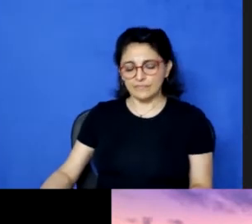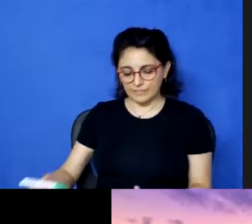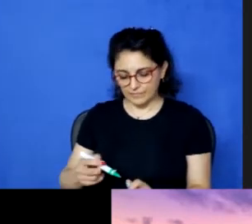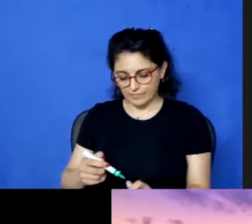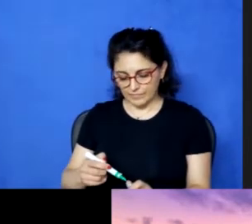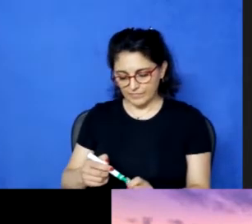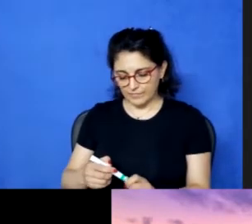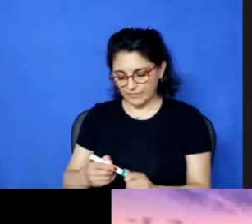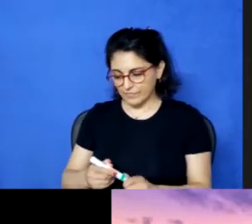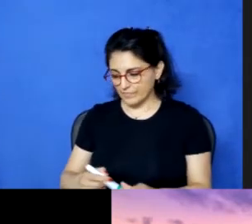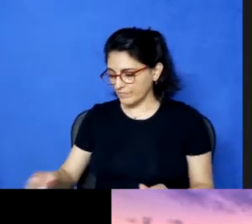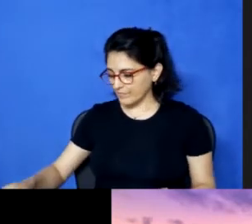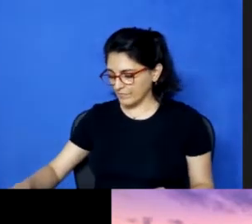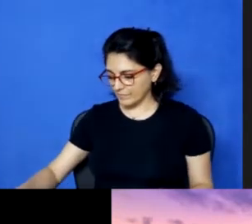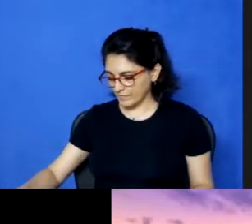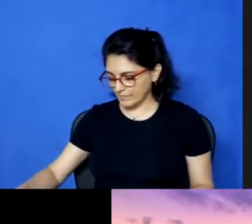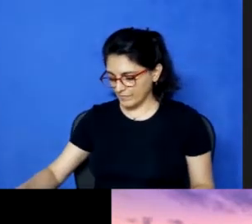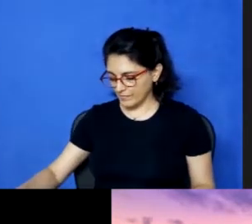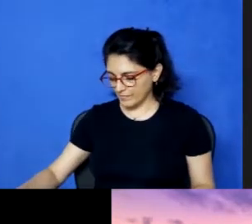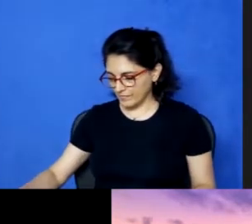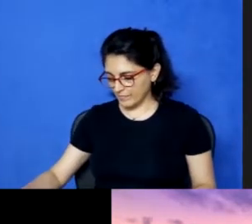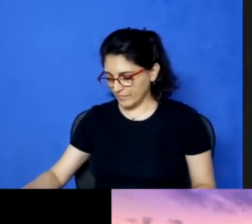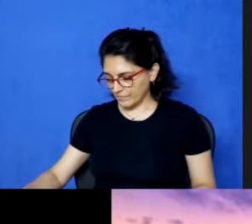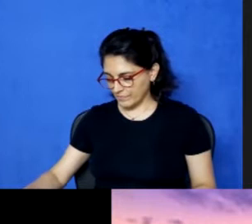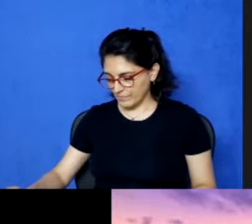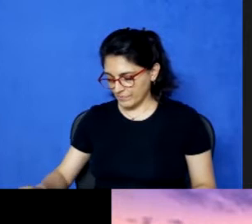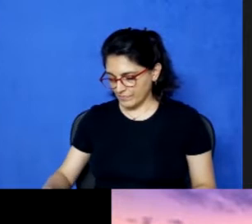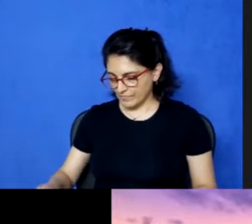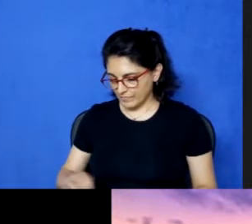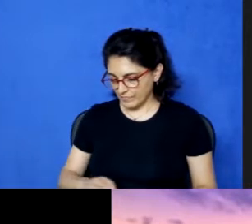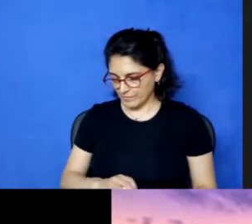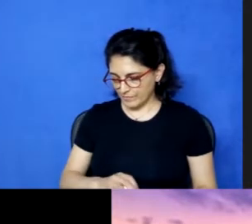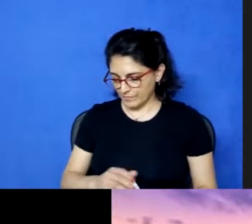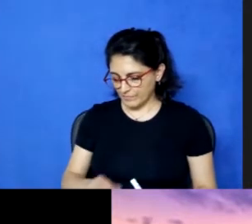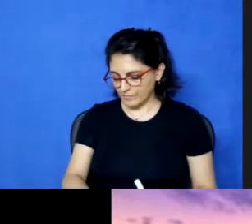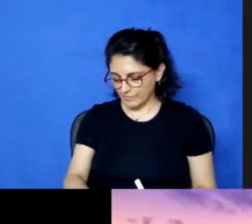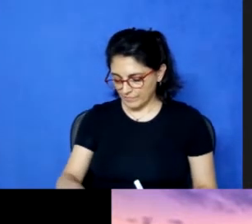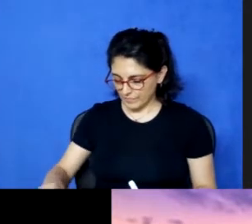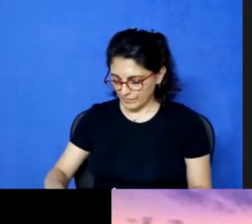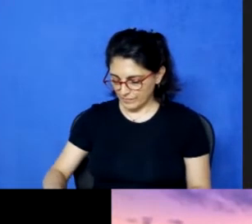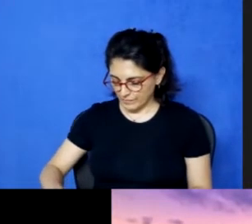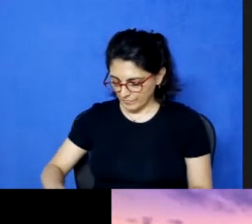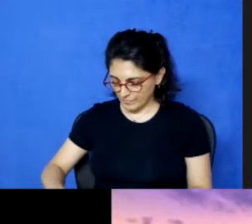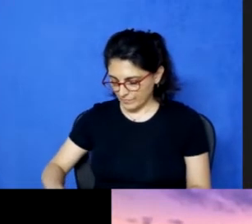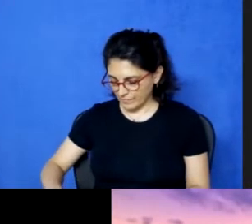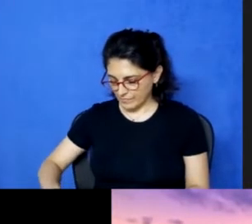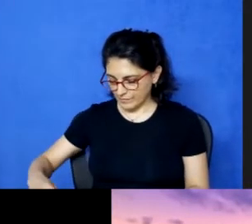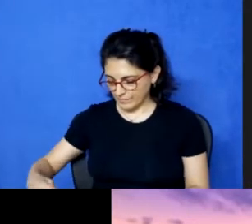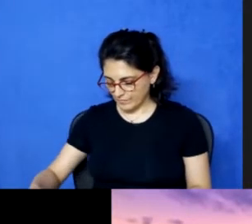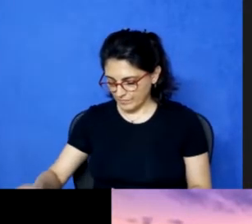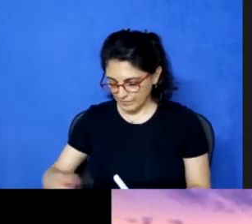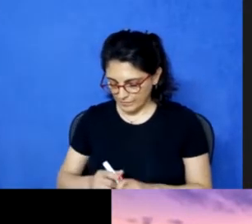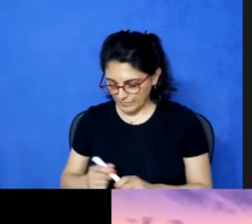cosas que tenemos cotidianamente y que, bueno, quizá las tenemos delante y no las tenemos en cuenta. Más allá